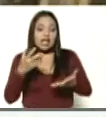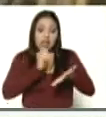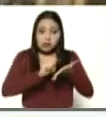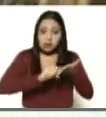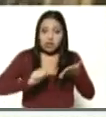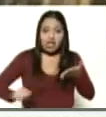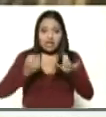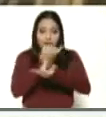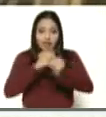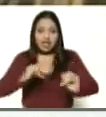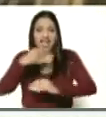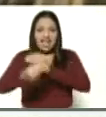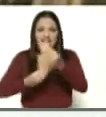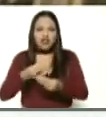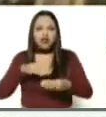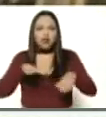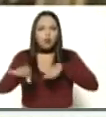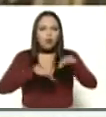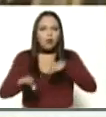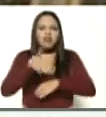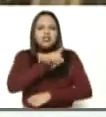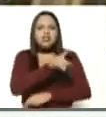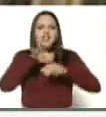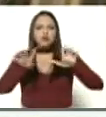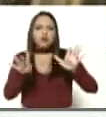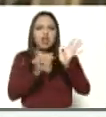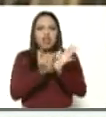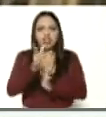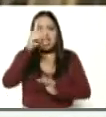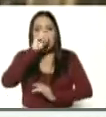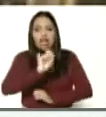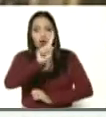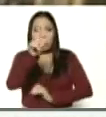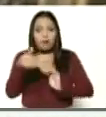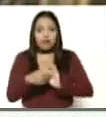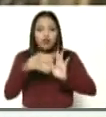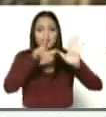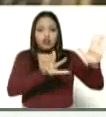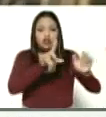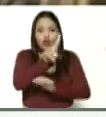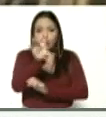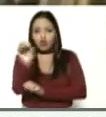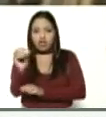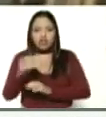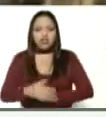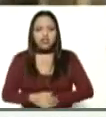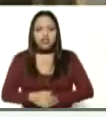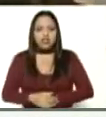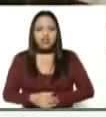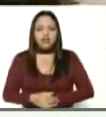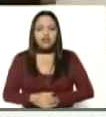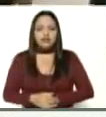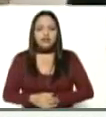redactado ese jueves 19 de abril de 1810 por miembros del Cabildo de Caracas para la época.